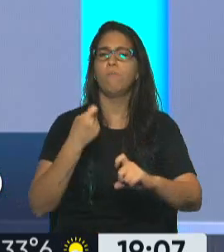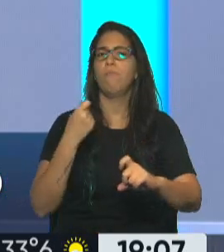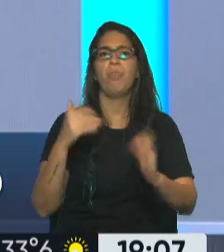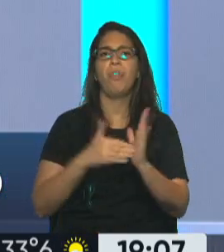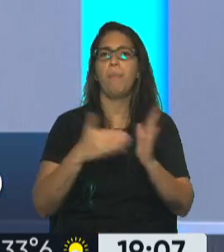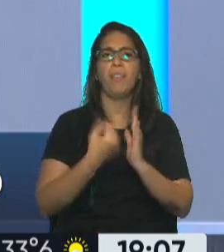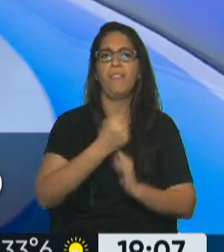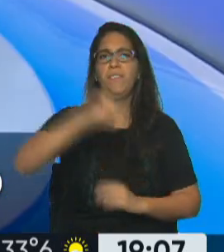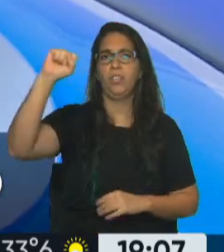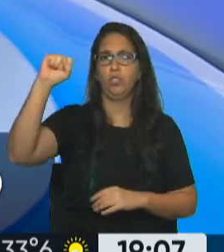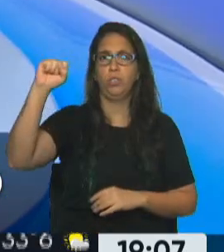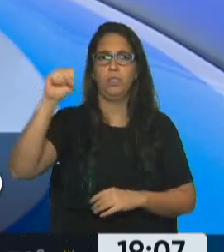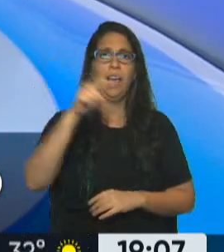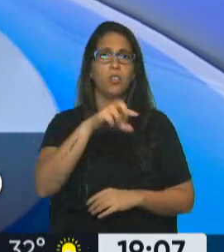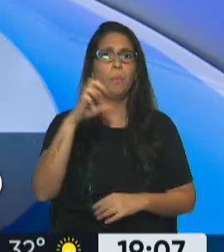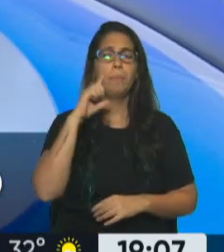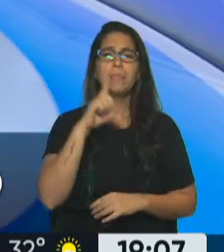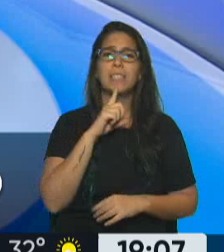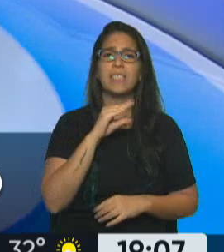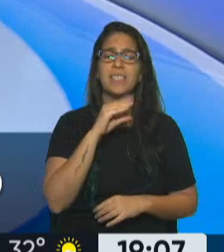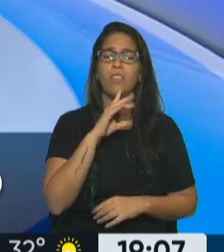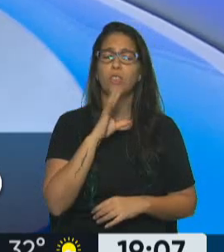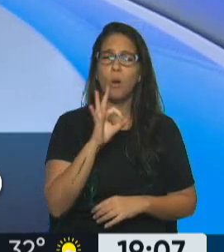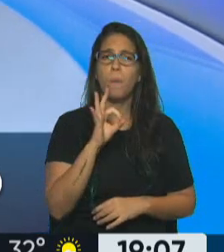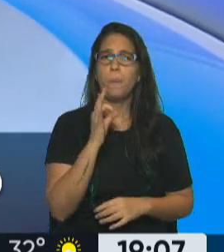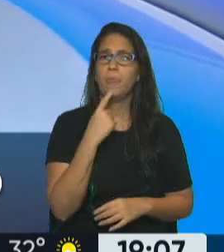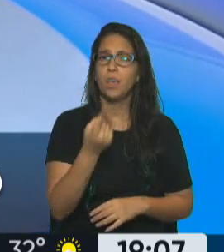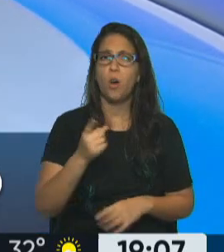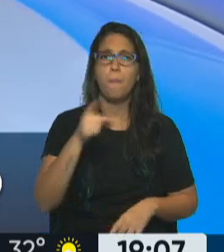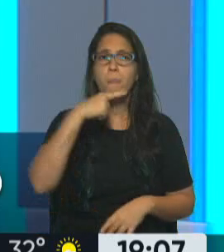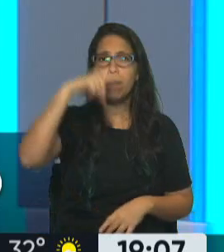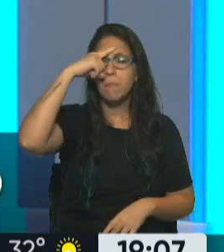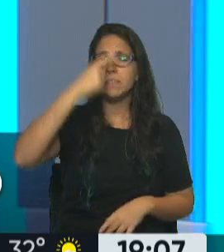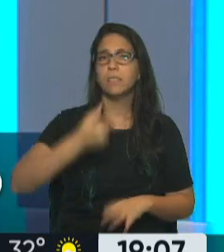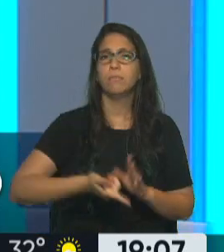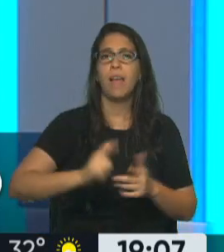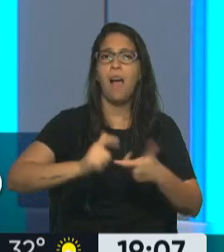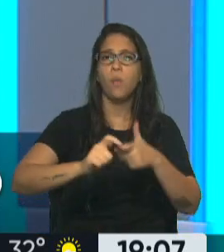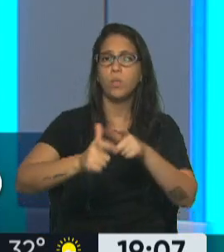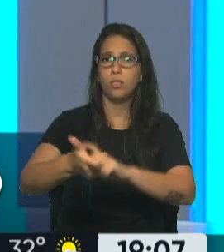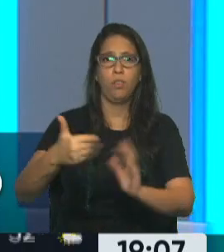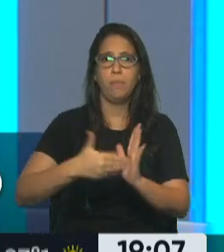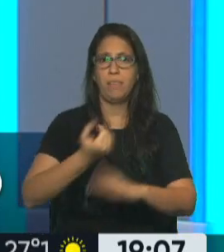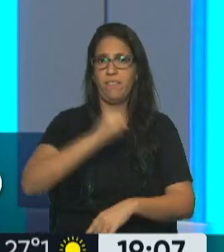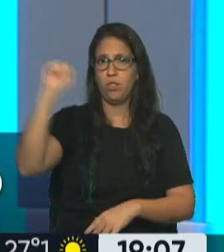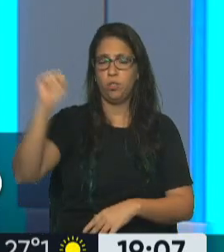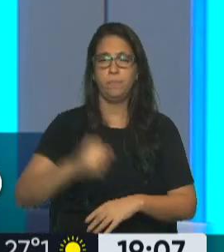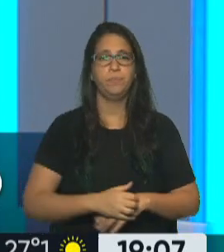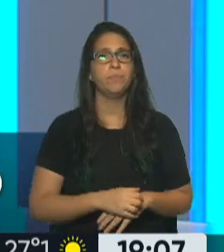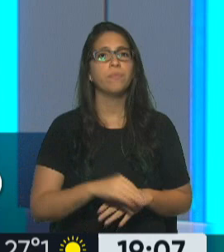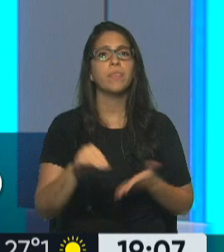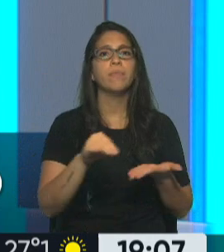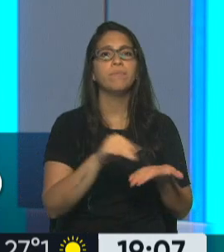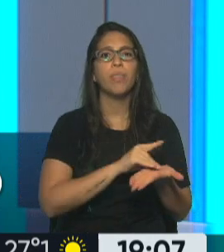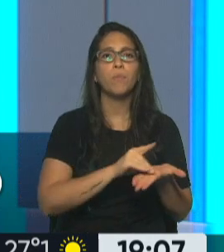esto es un criterio que planteó Miguelo que se actualicen por inflación todos los meses hay unas declaraciones de oscaro que es un diputado